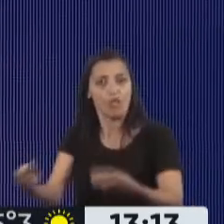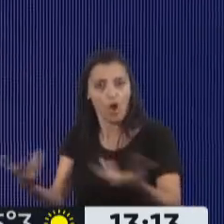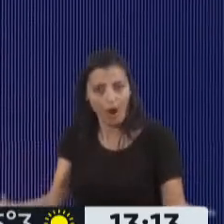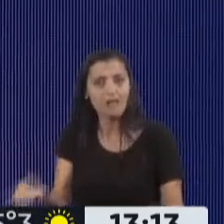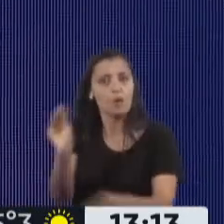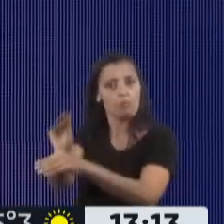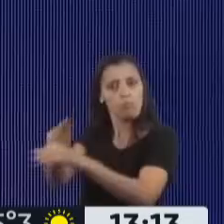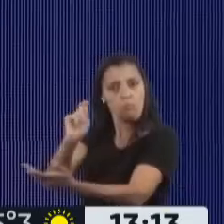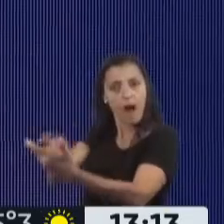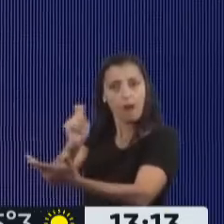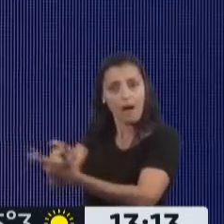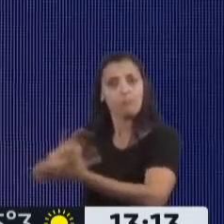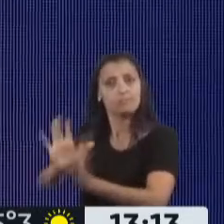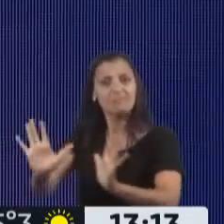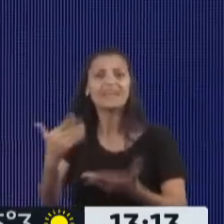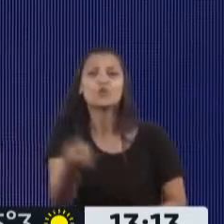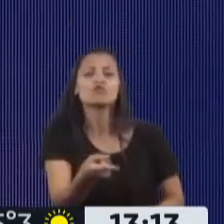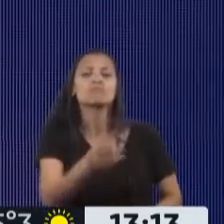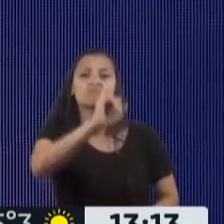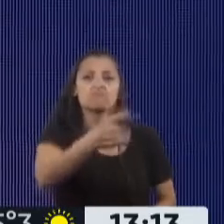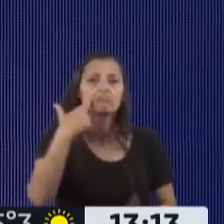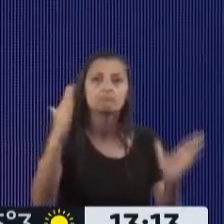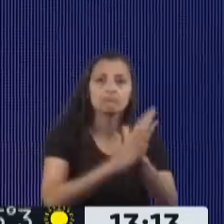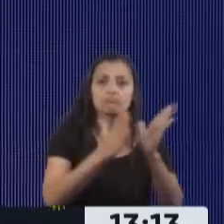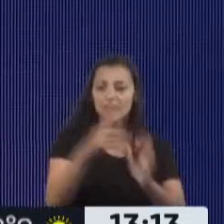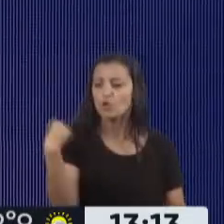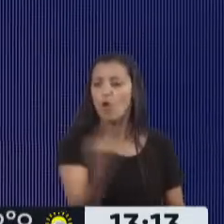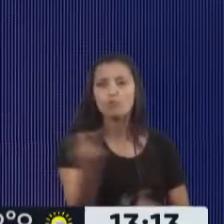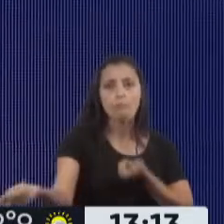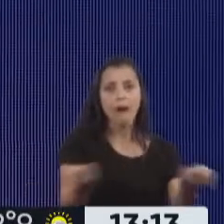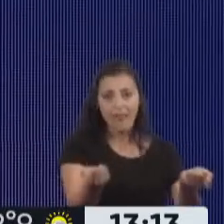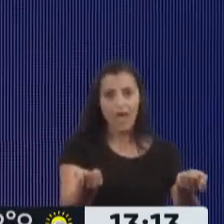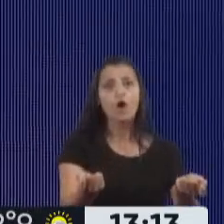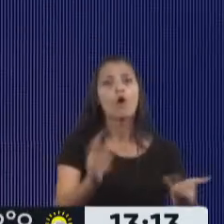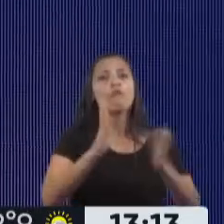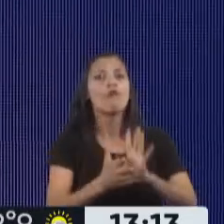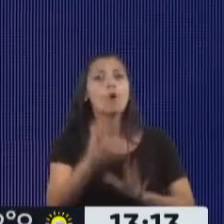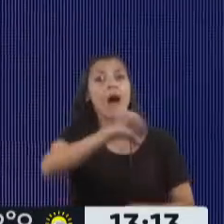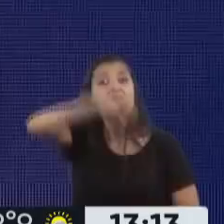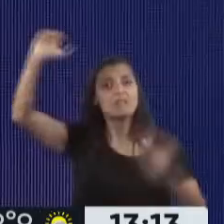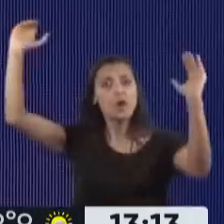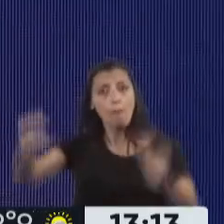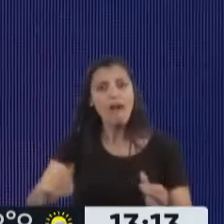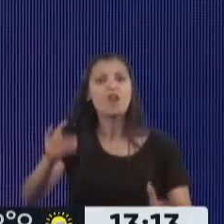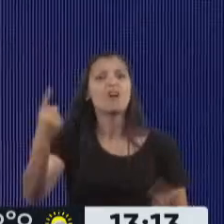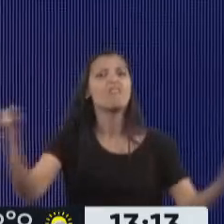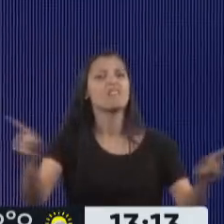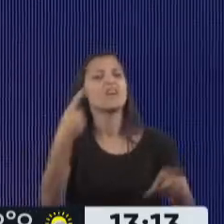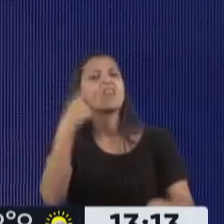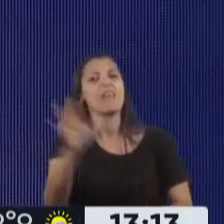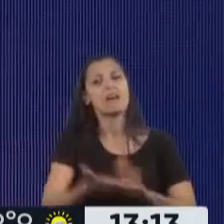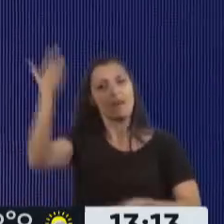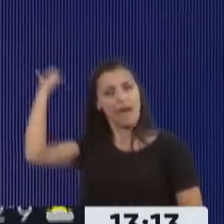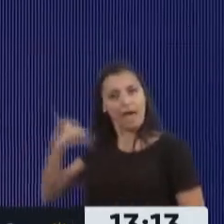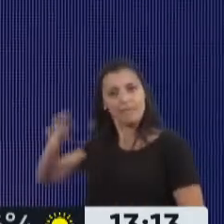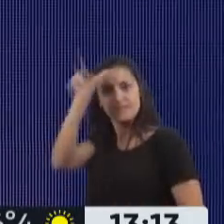Por lo tanto, esto sí que es verdaderamente una manera diferente de bajar la inflación a cómo se hizo en los programas anteriores en el caso